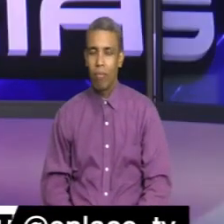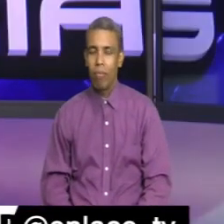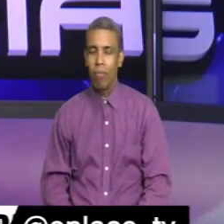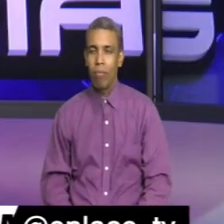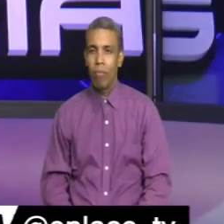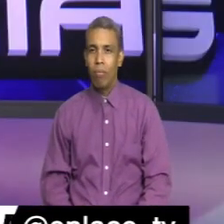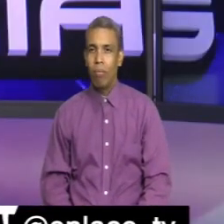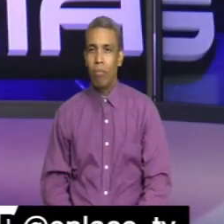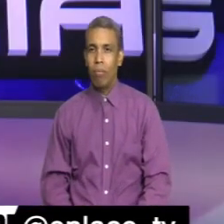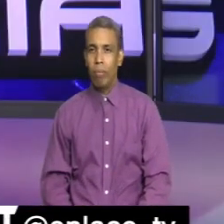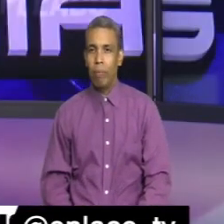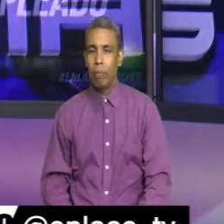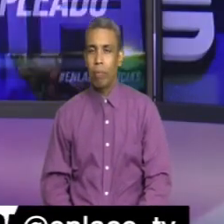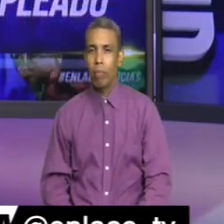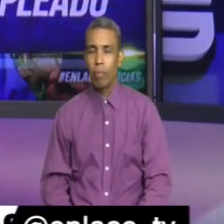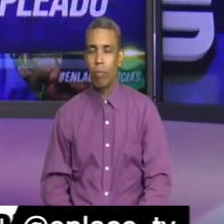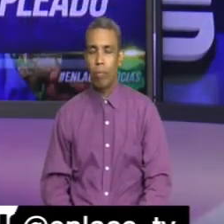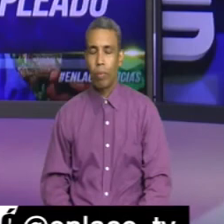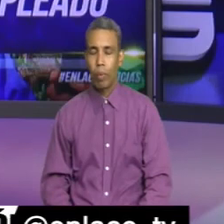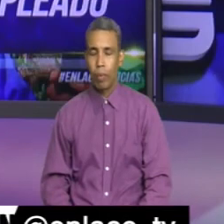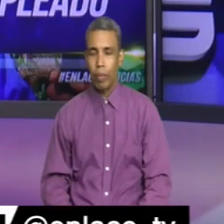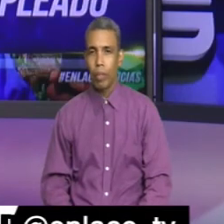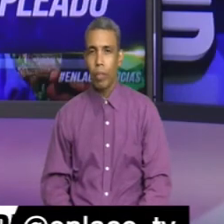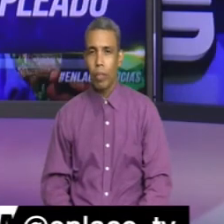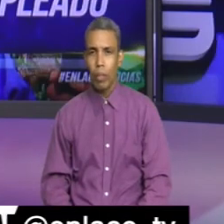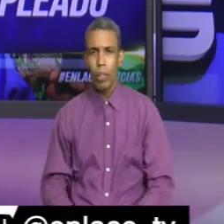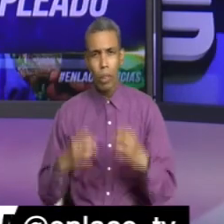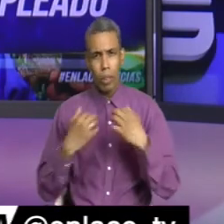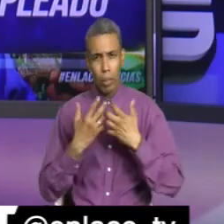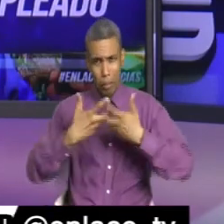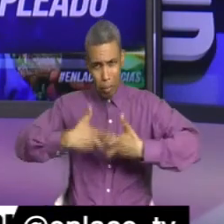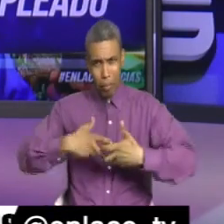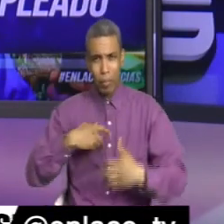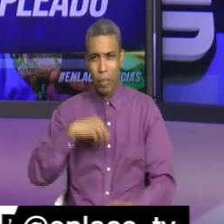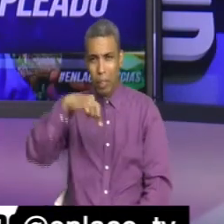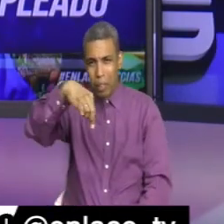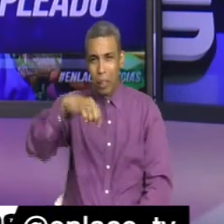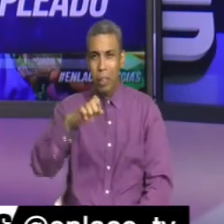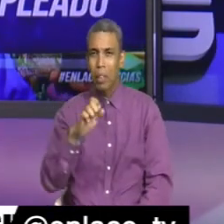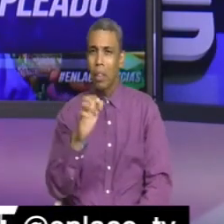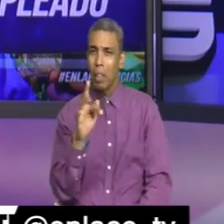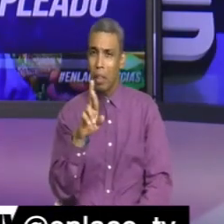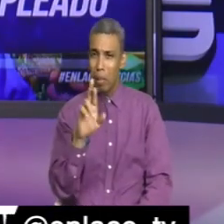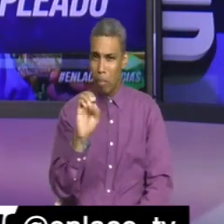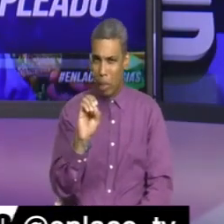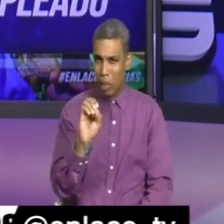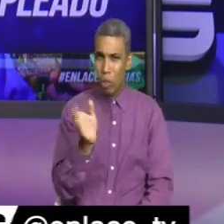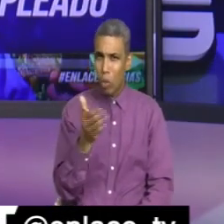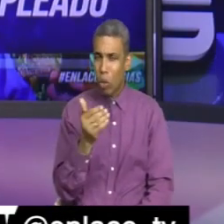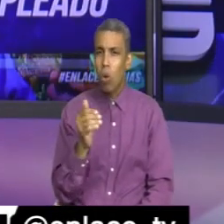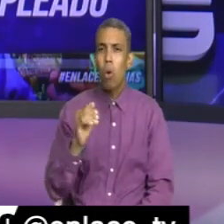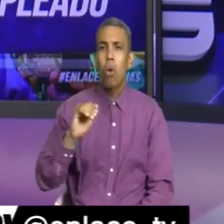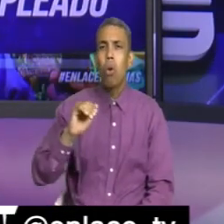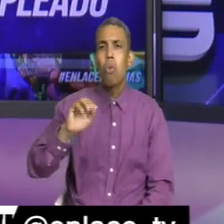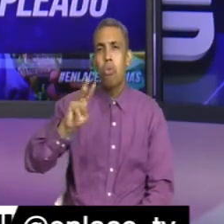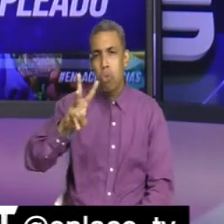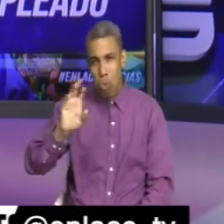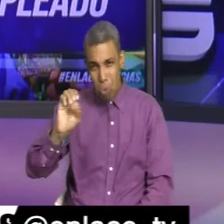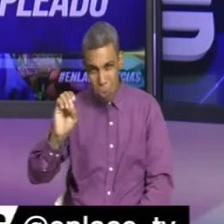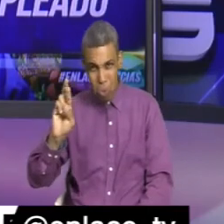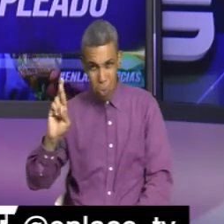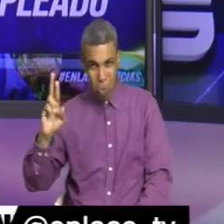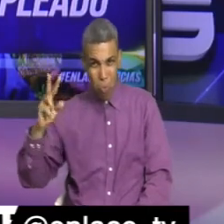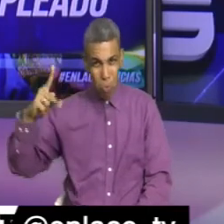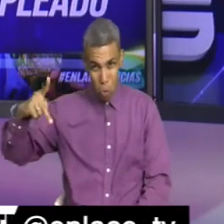En la protesta contra la firma PetroWorld, Enlace Noticias dialogó con un cuñero de la industria del petróleo que lleva meses sin